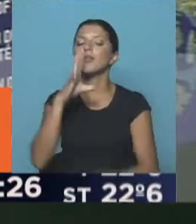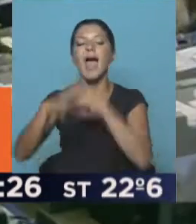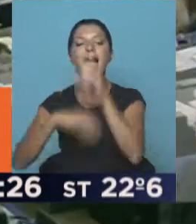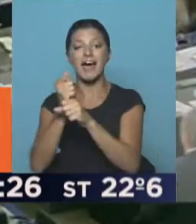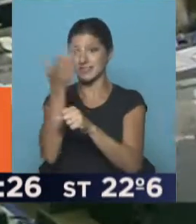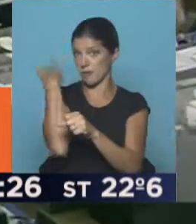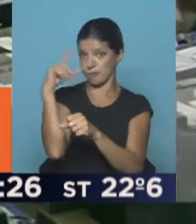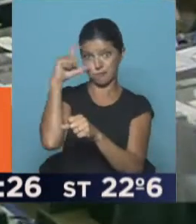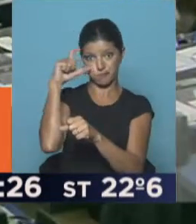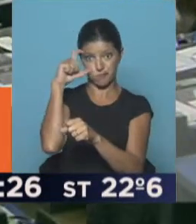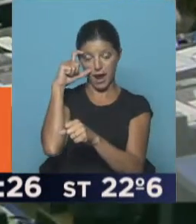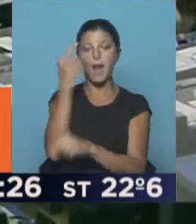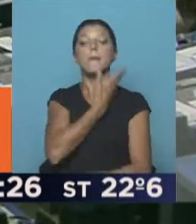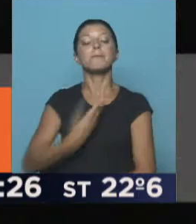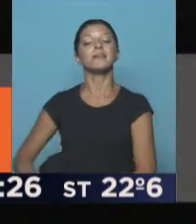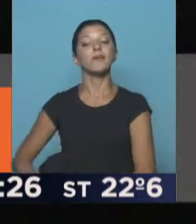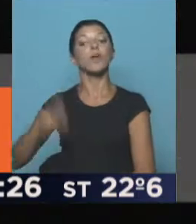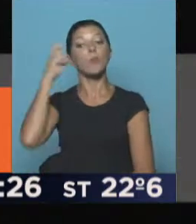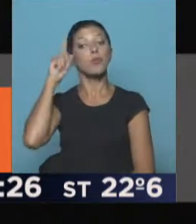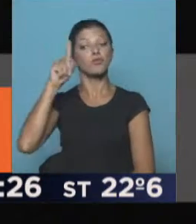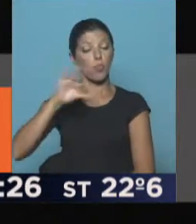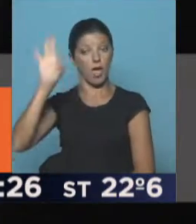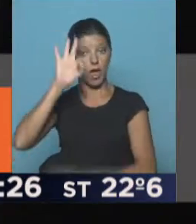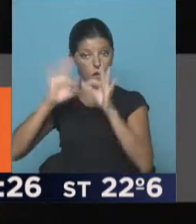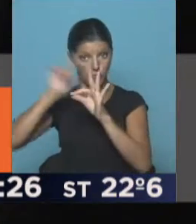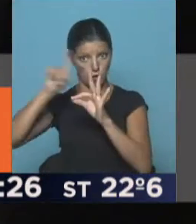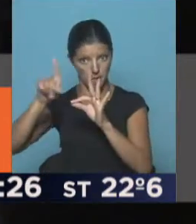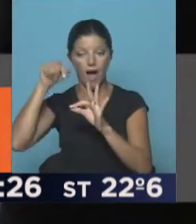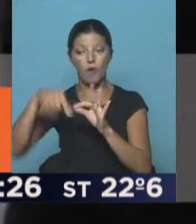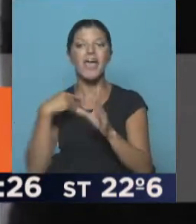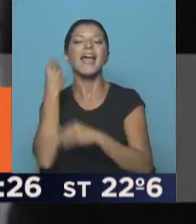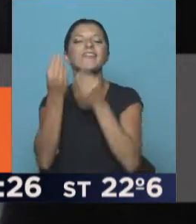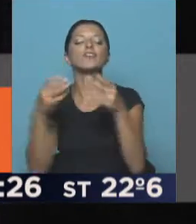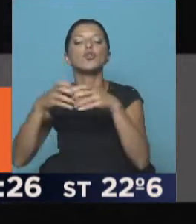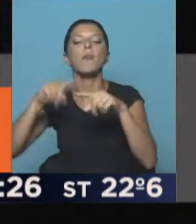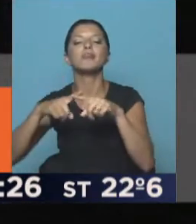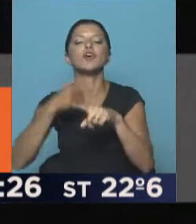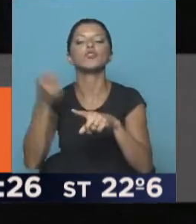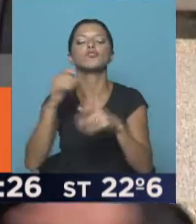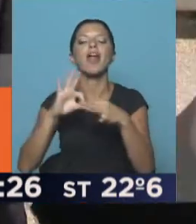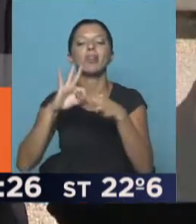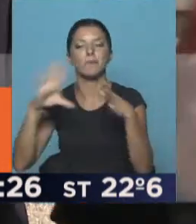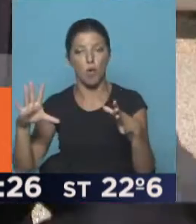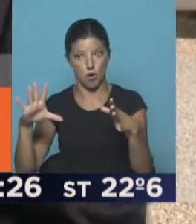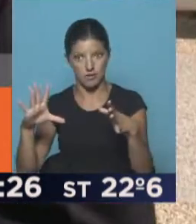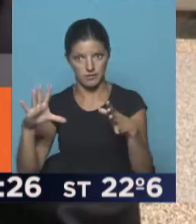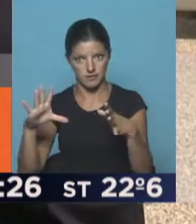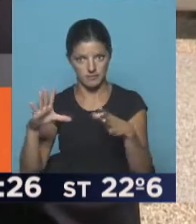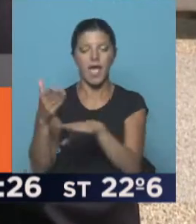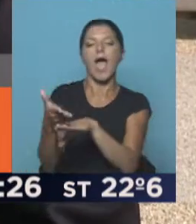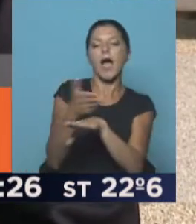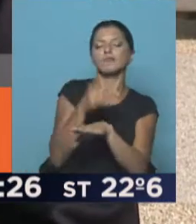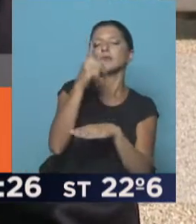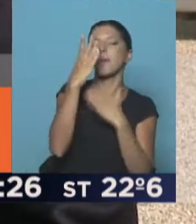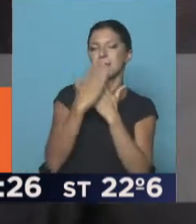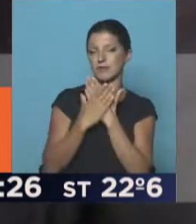este año presidente del Parlamento Europeo, se convirtió en el candidato del Partido Socialdemócrata Alemán, luego de que el actual ministro de